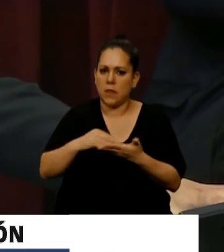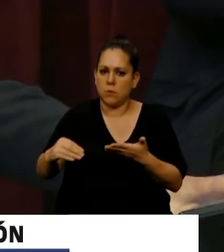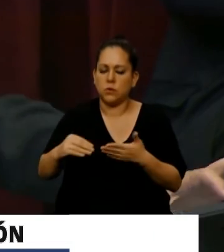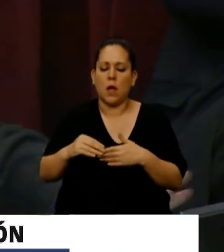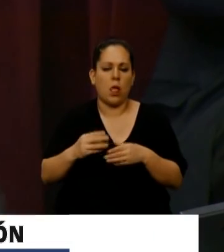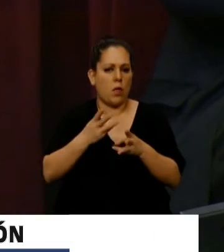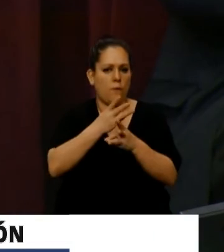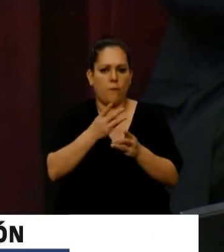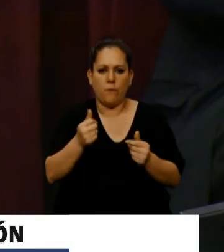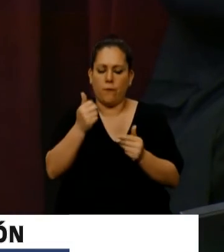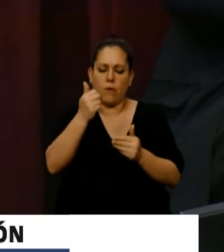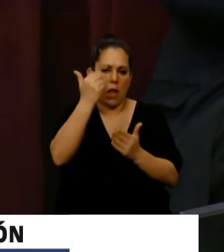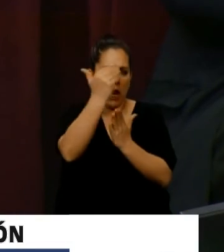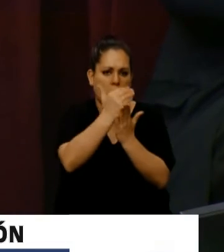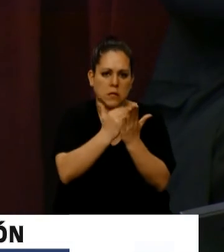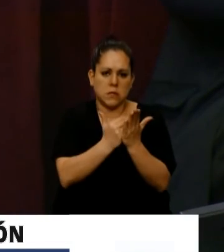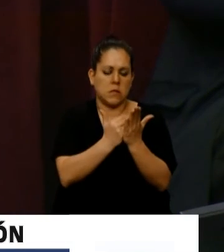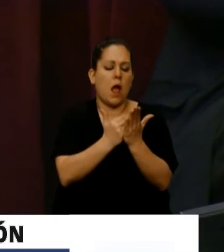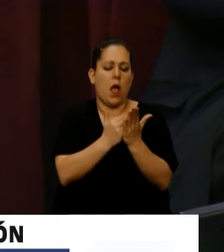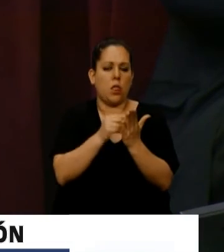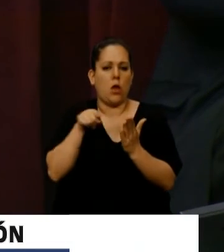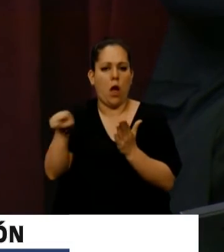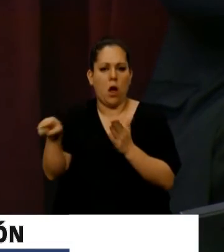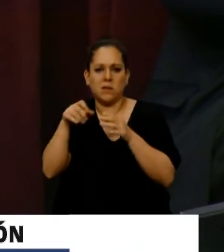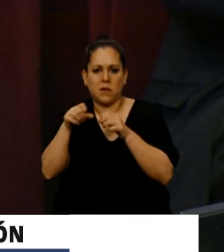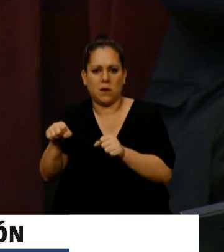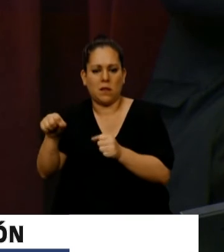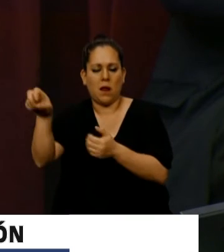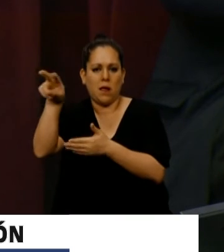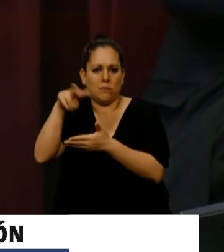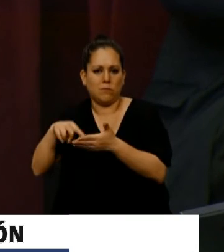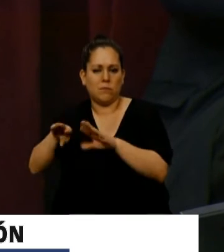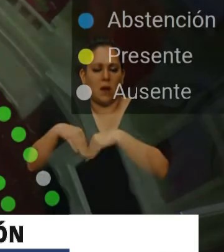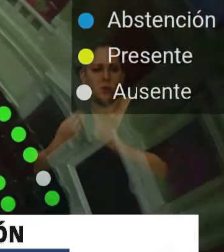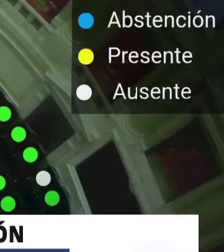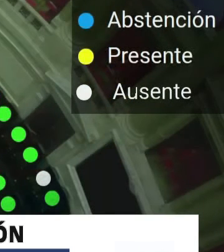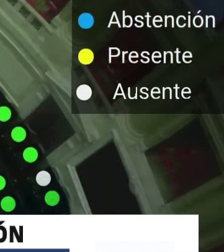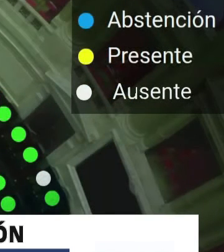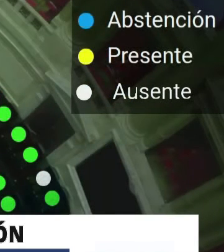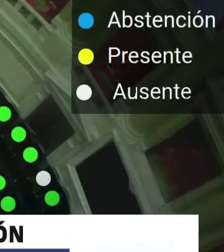Se cierra la lista de votación. Por secretaría se dará lectura del resultado.